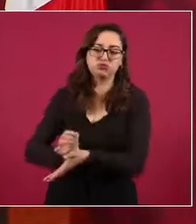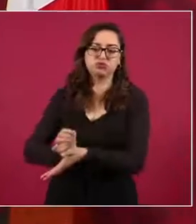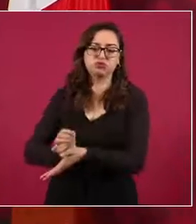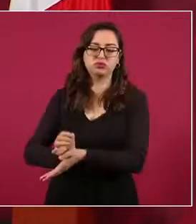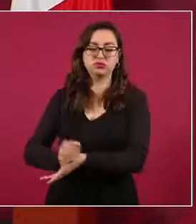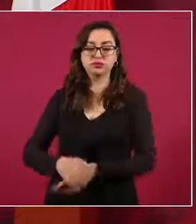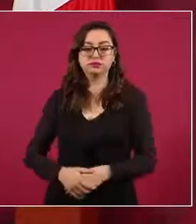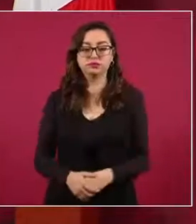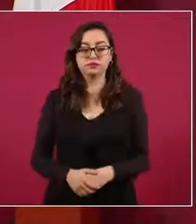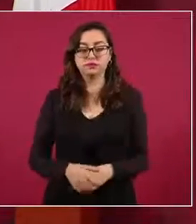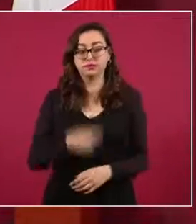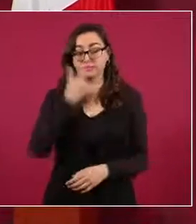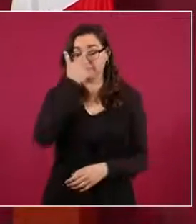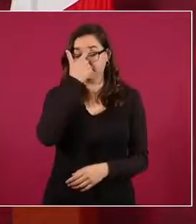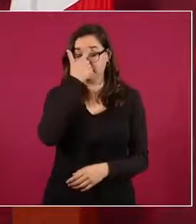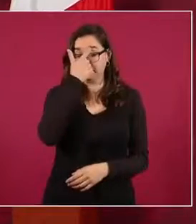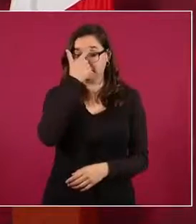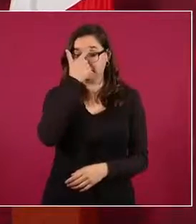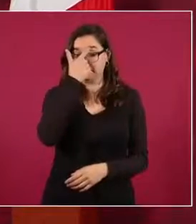Ahora tenemos